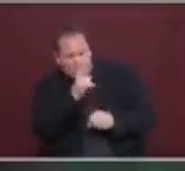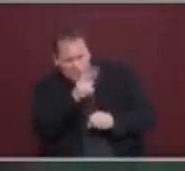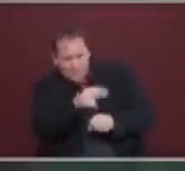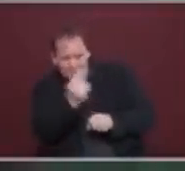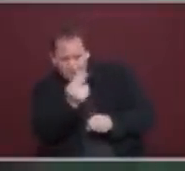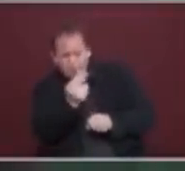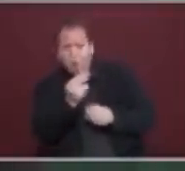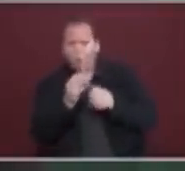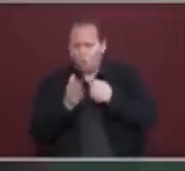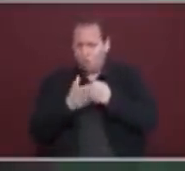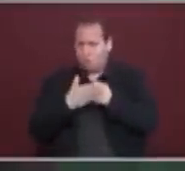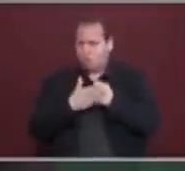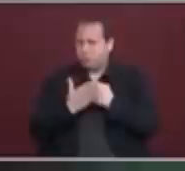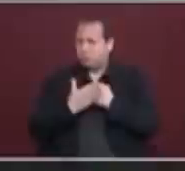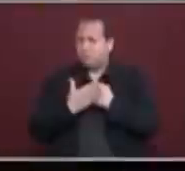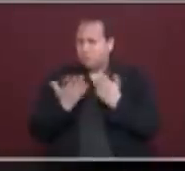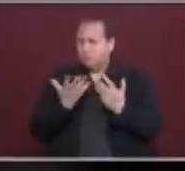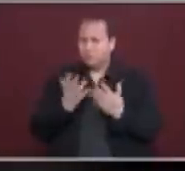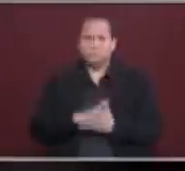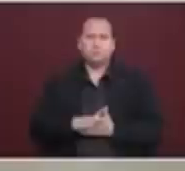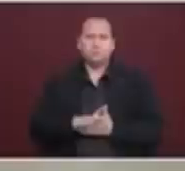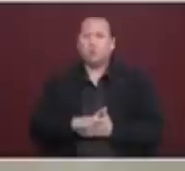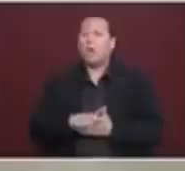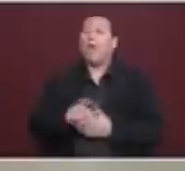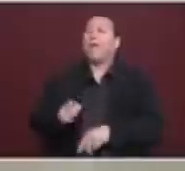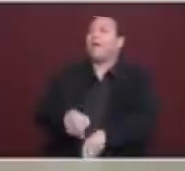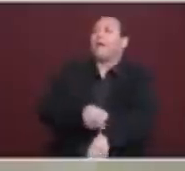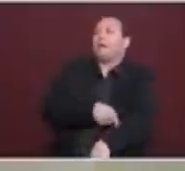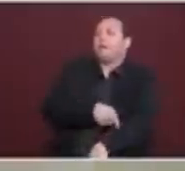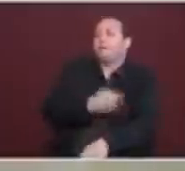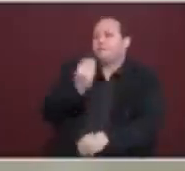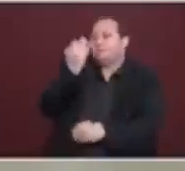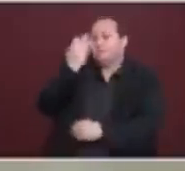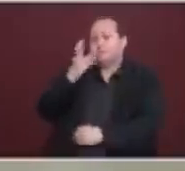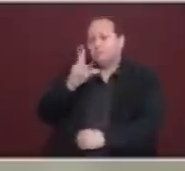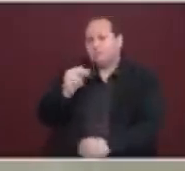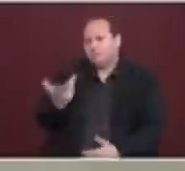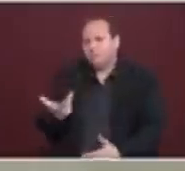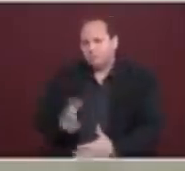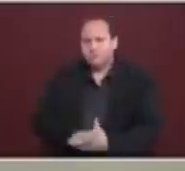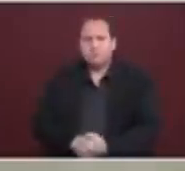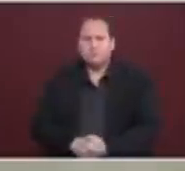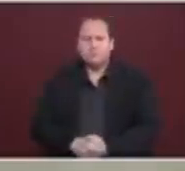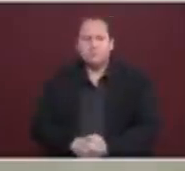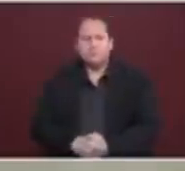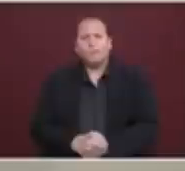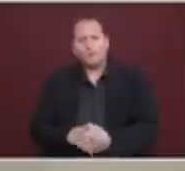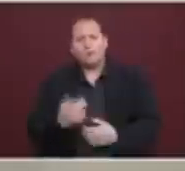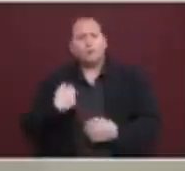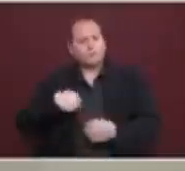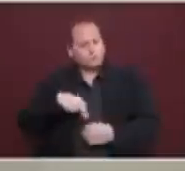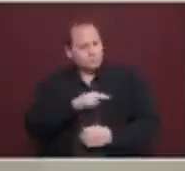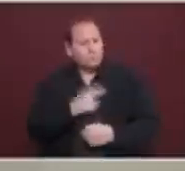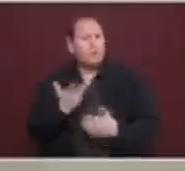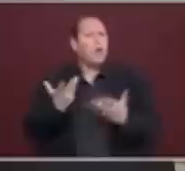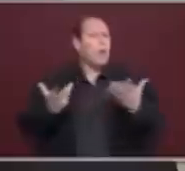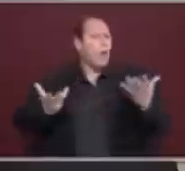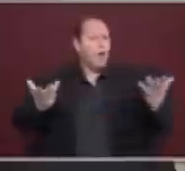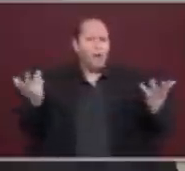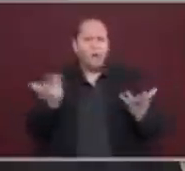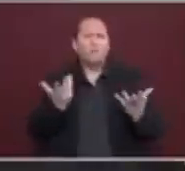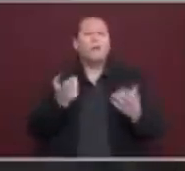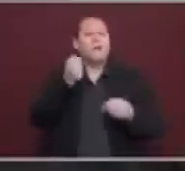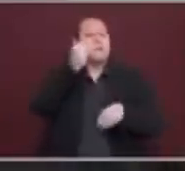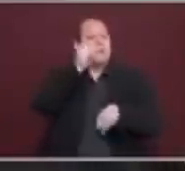pronto no va a tardar mucho tiempo va estar la